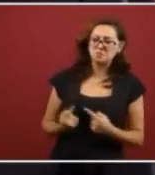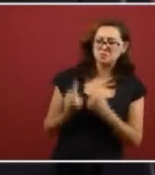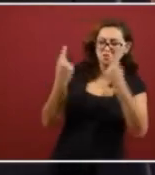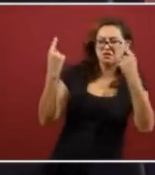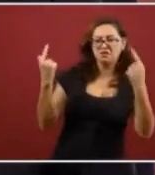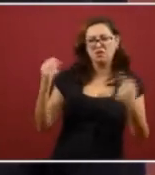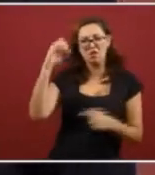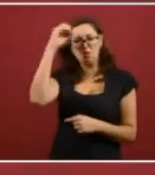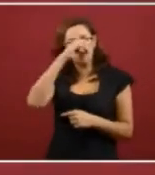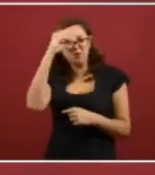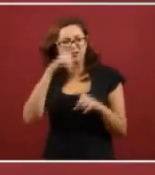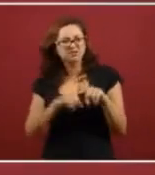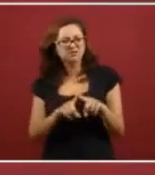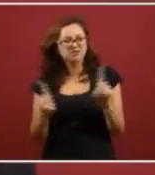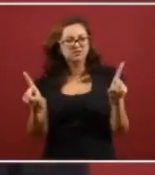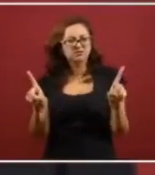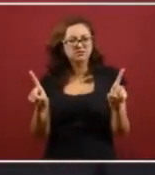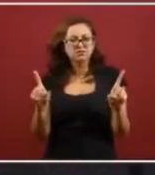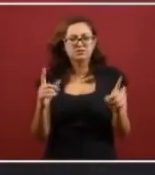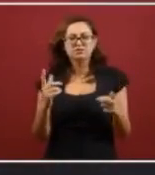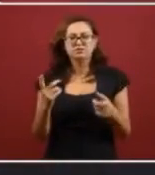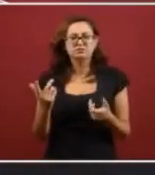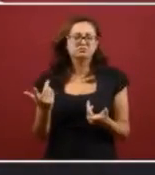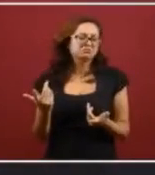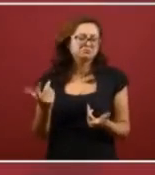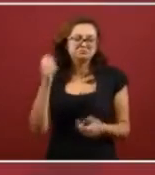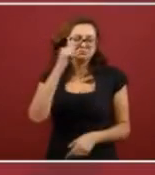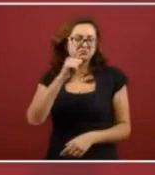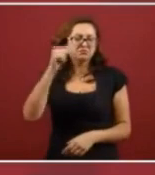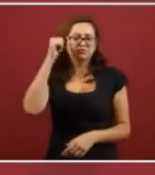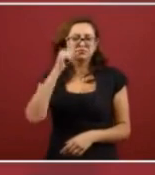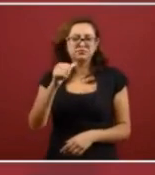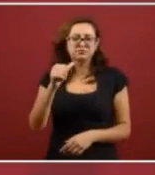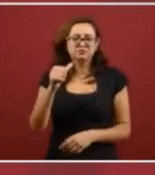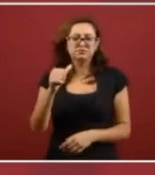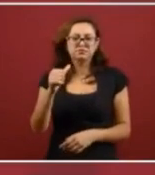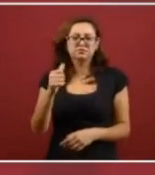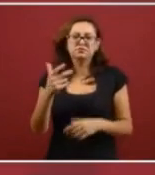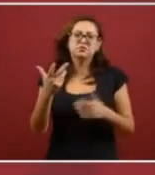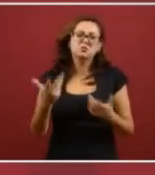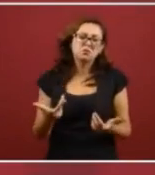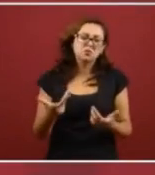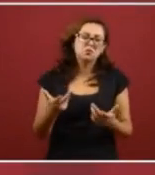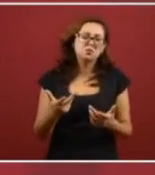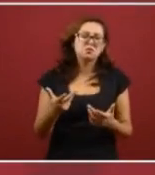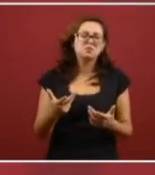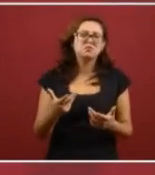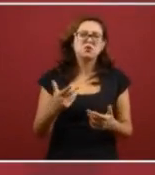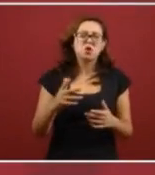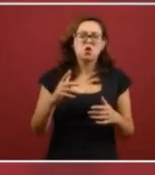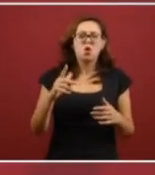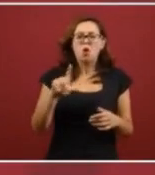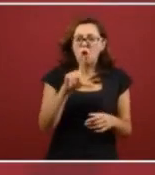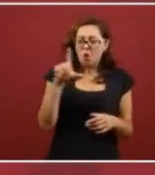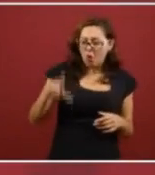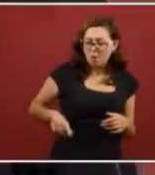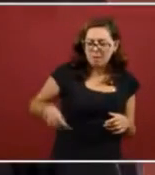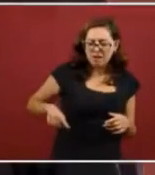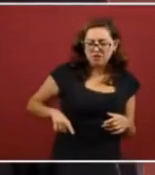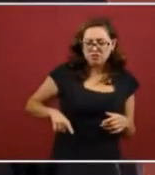discrepancias. Si se tratara if it was a matter of conservative